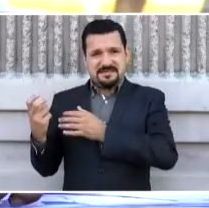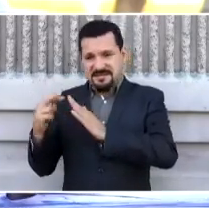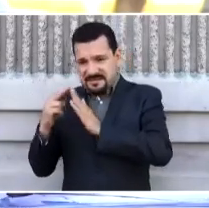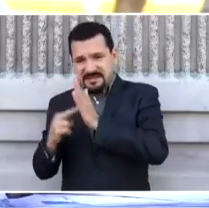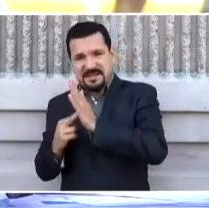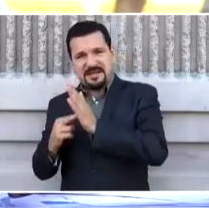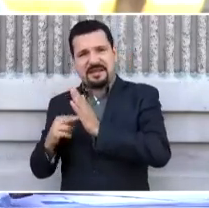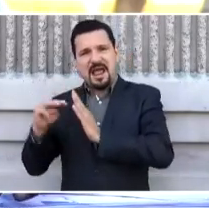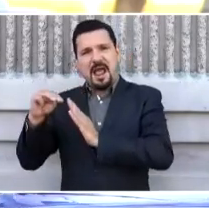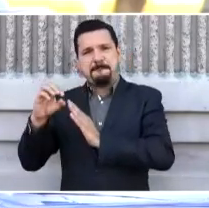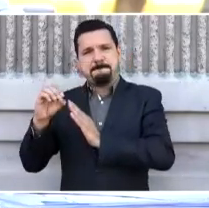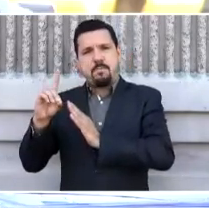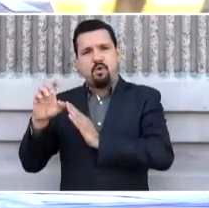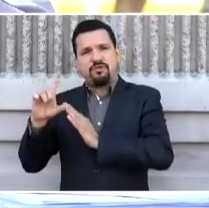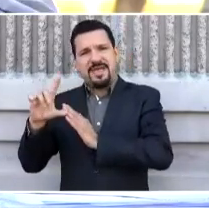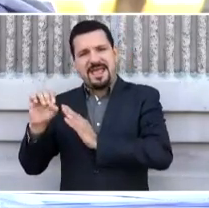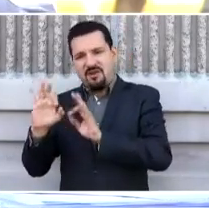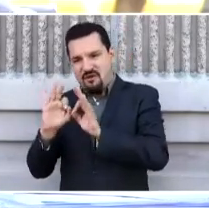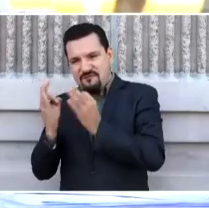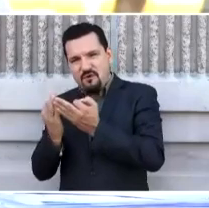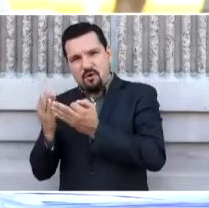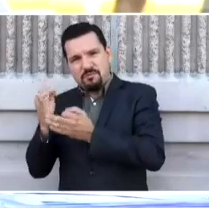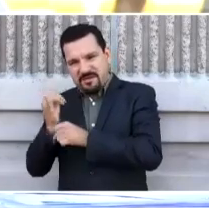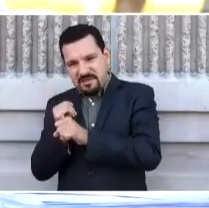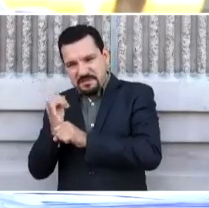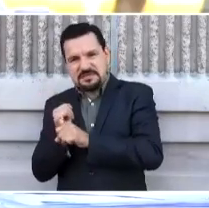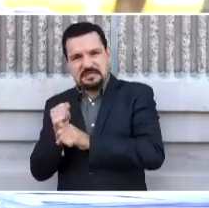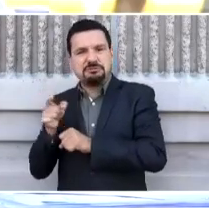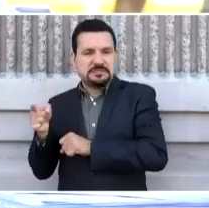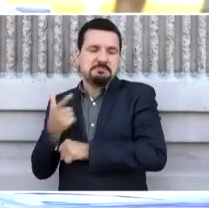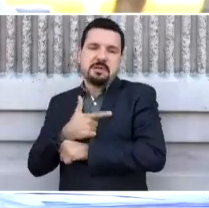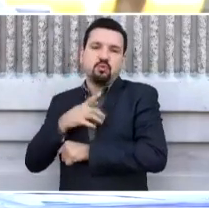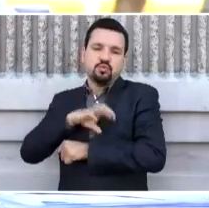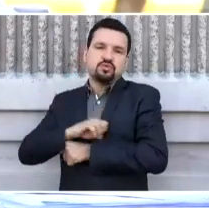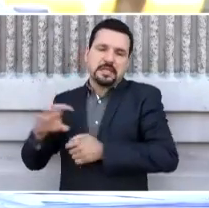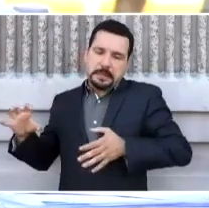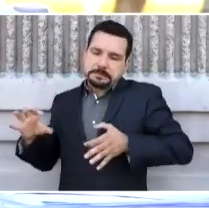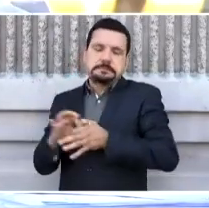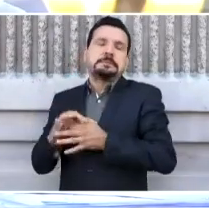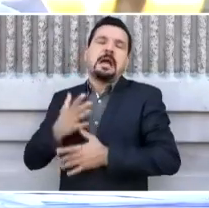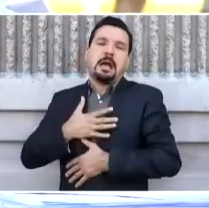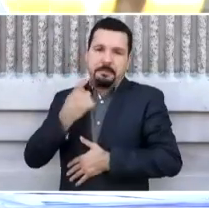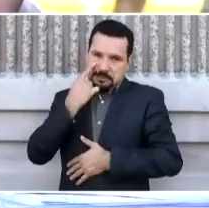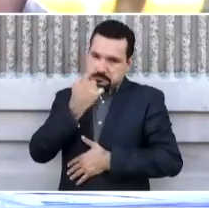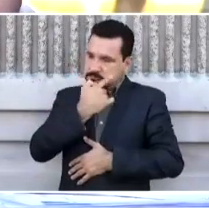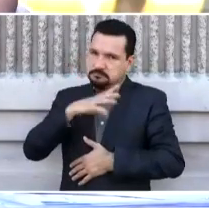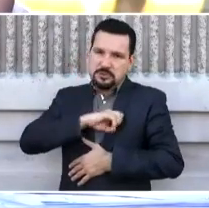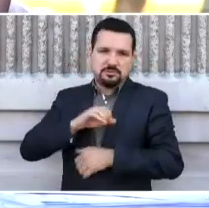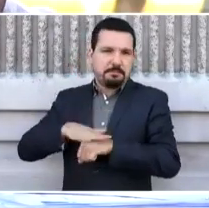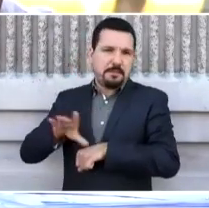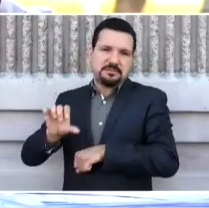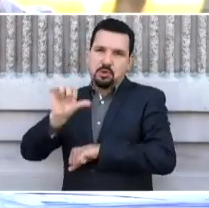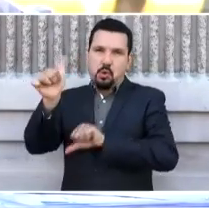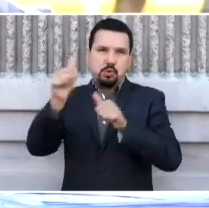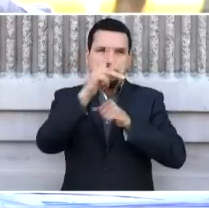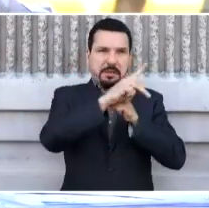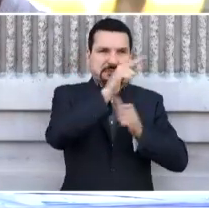y vamos a detectar a través de estos sistemas de alerta temprana, con el seguimiento a